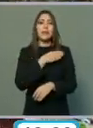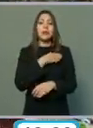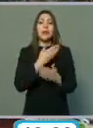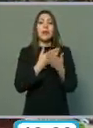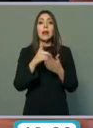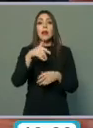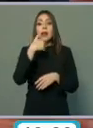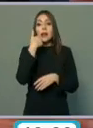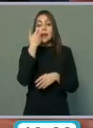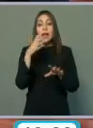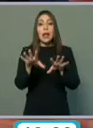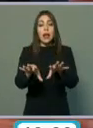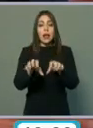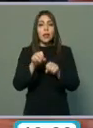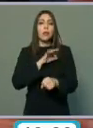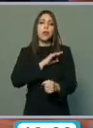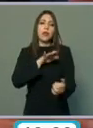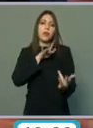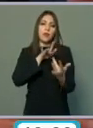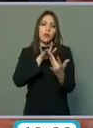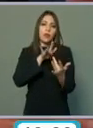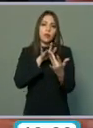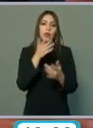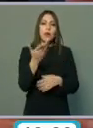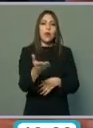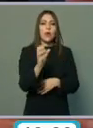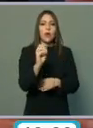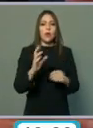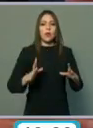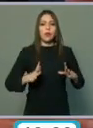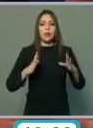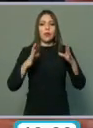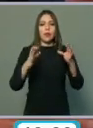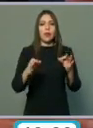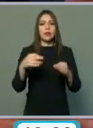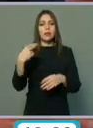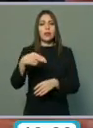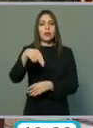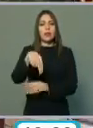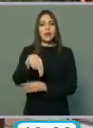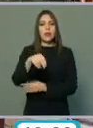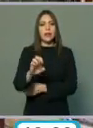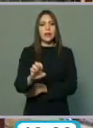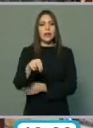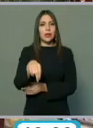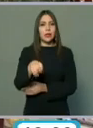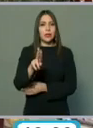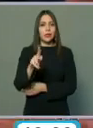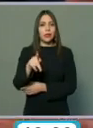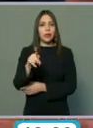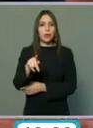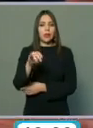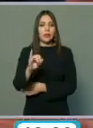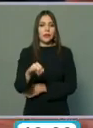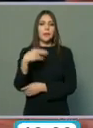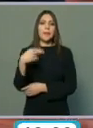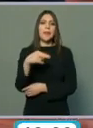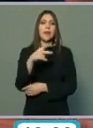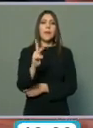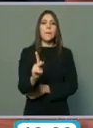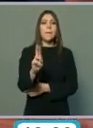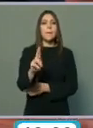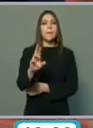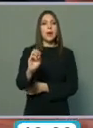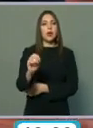con ustedes, con nosotros. Con la como- Sí, Fundación Nenuki. Nosotros estamos como Proyecto Nenuki en Facebook, en Twitter y en